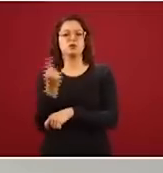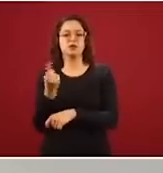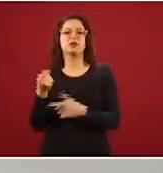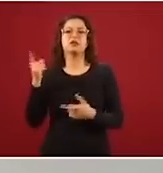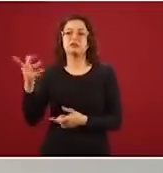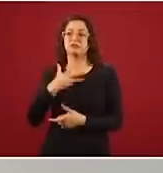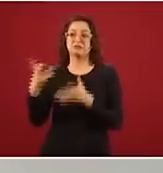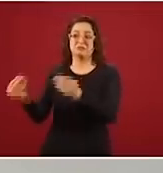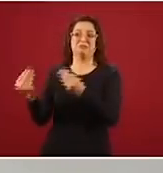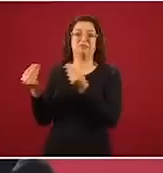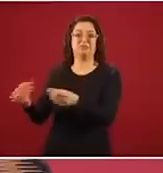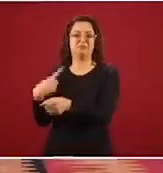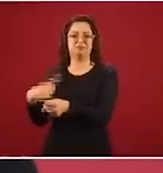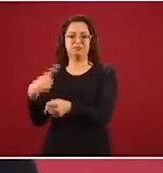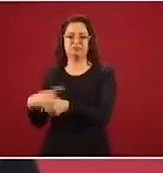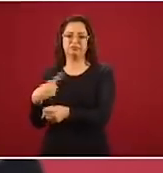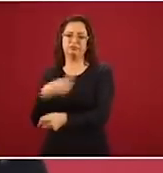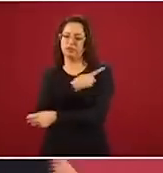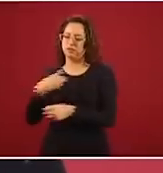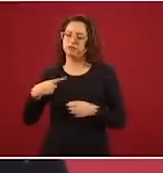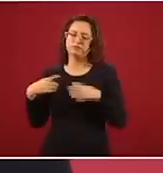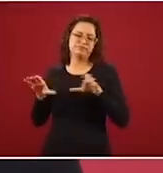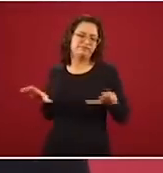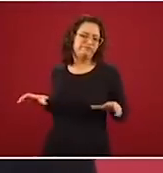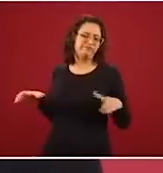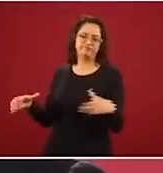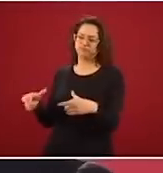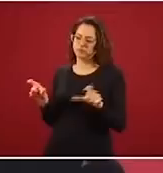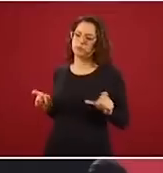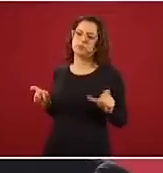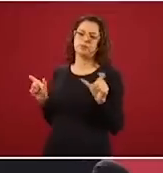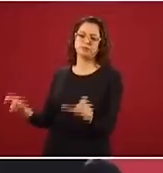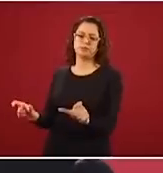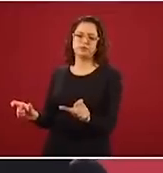contención. Técnicamente esto es una estrategia de contención, lo ha hecho por